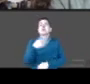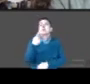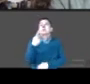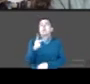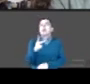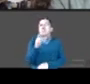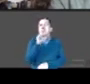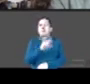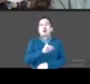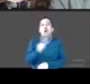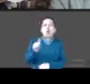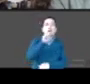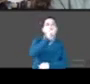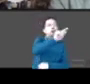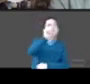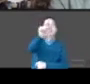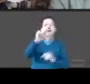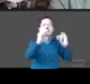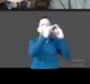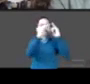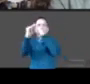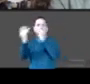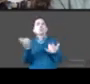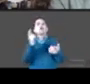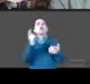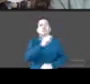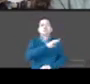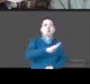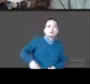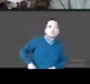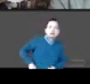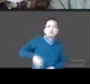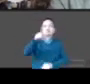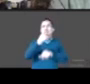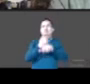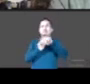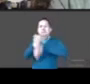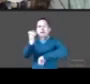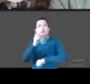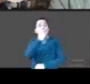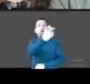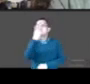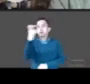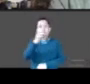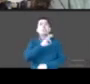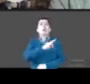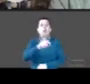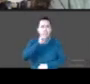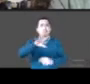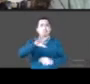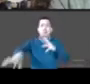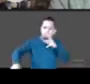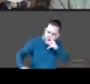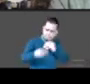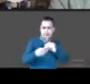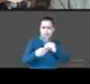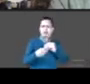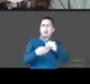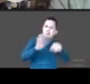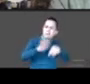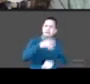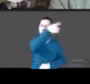también muy importantes relevantes los municipios los estados pueden complementar pueden tener políticas sociales